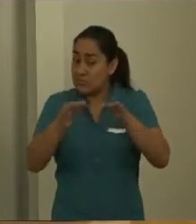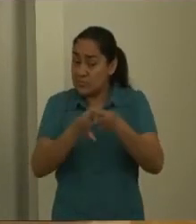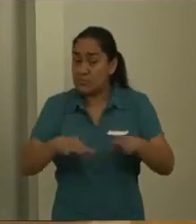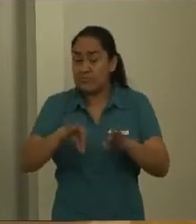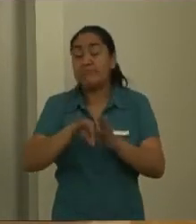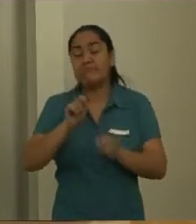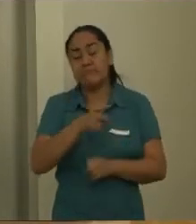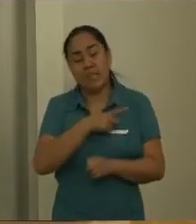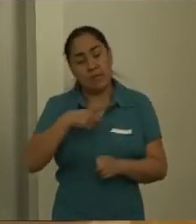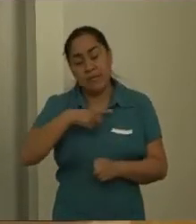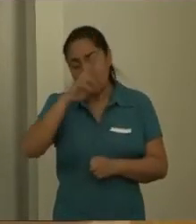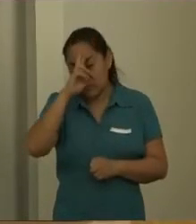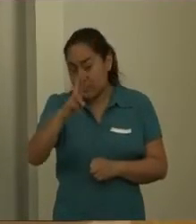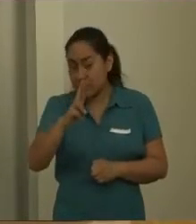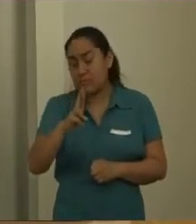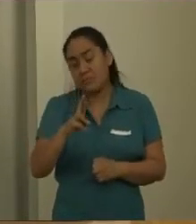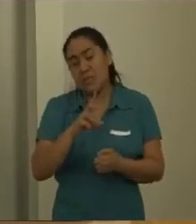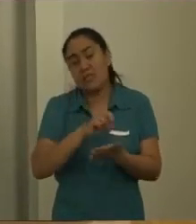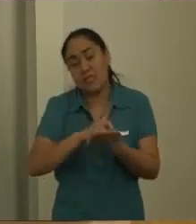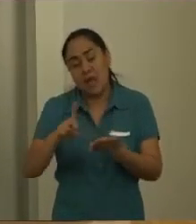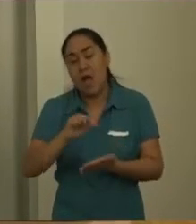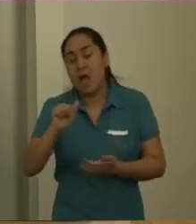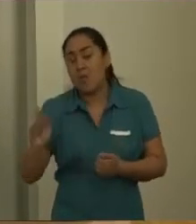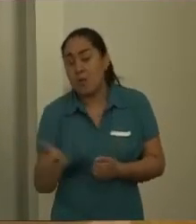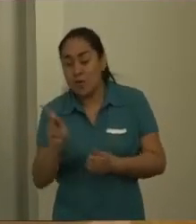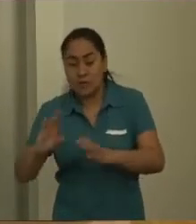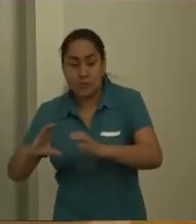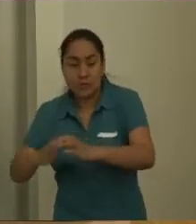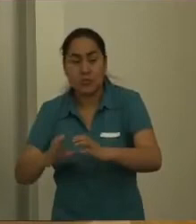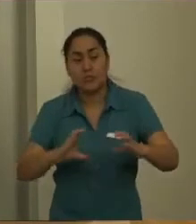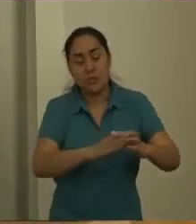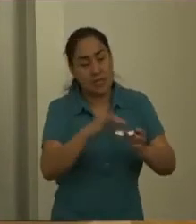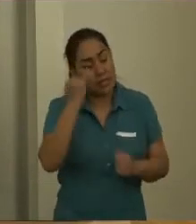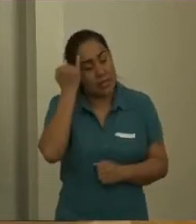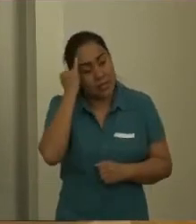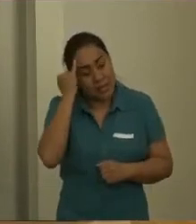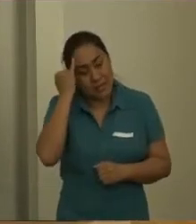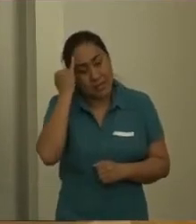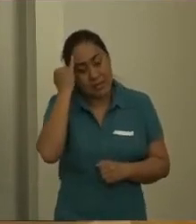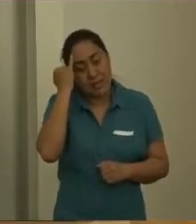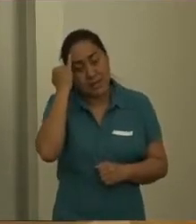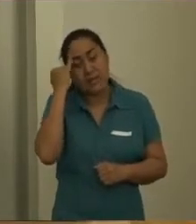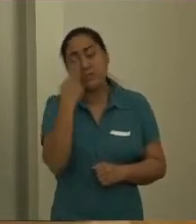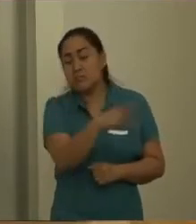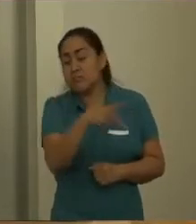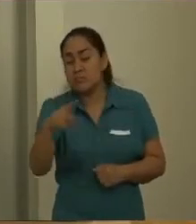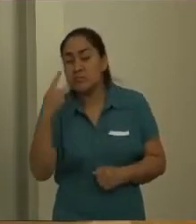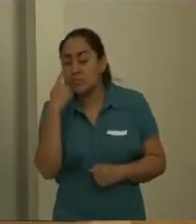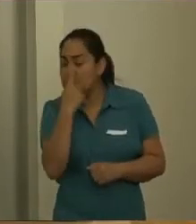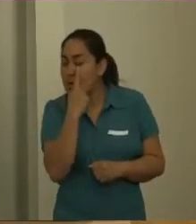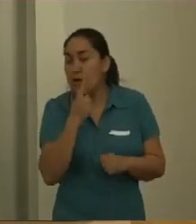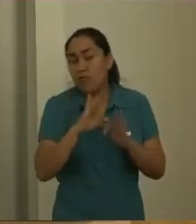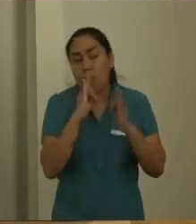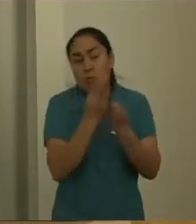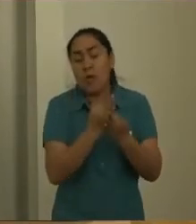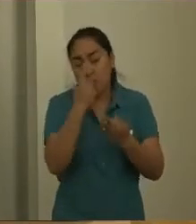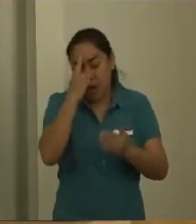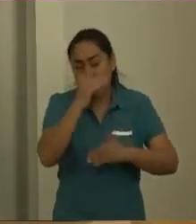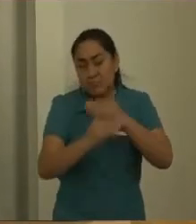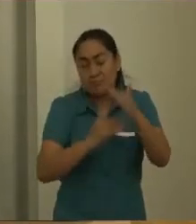derecho de los pueblos y comunidades indígenas de determinar su propio modelo de desarrollo